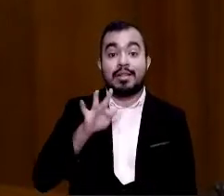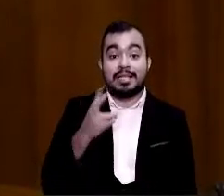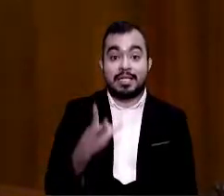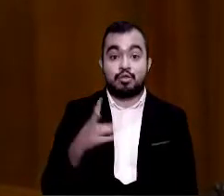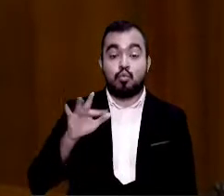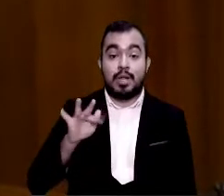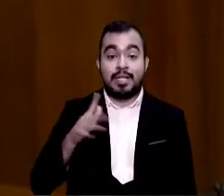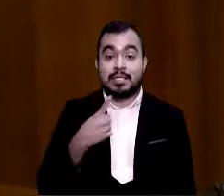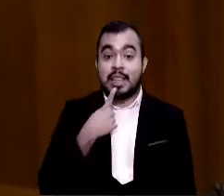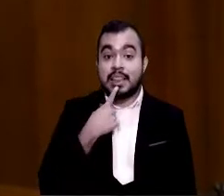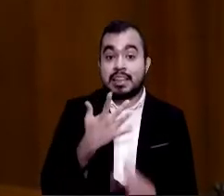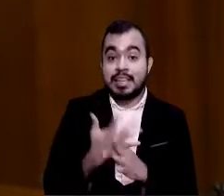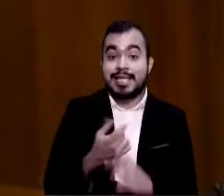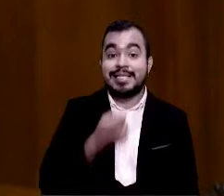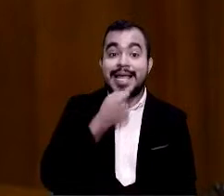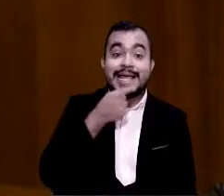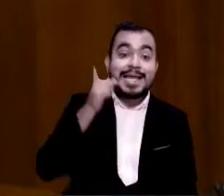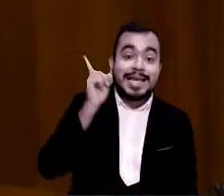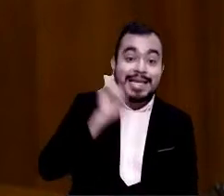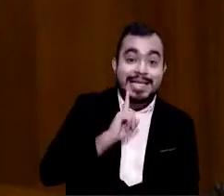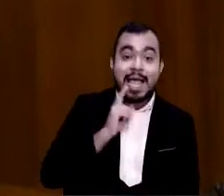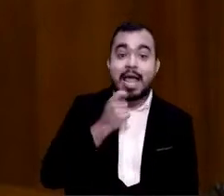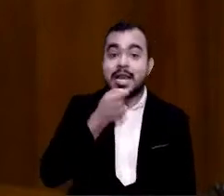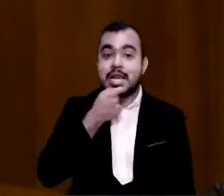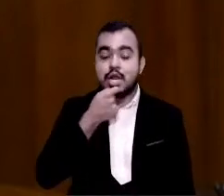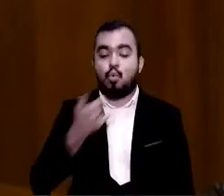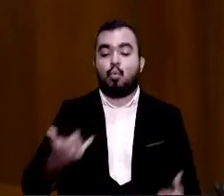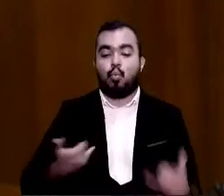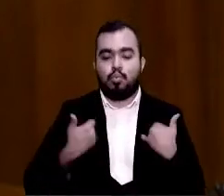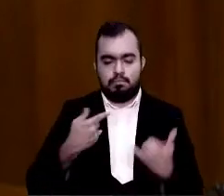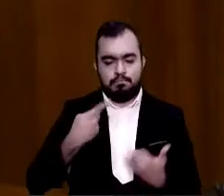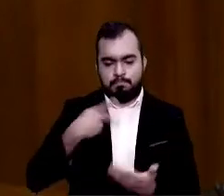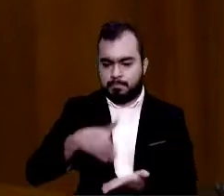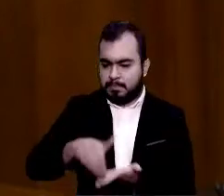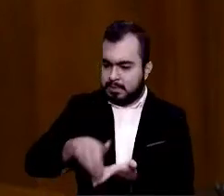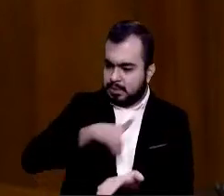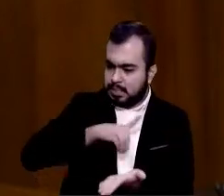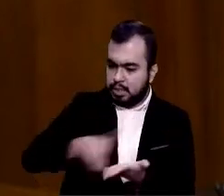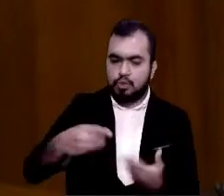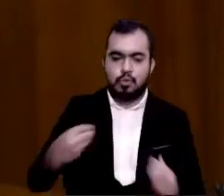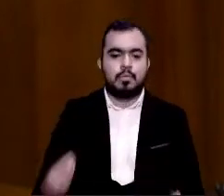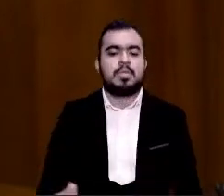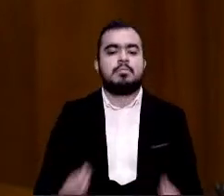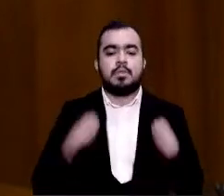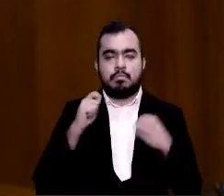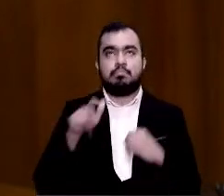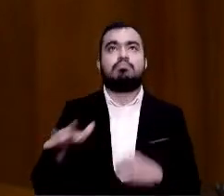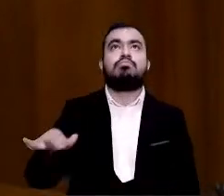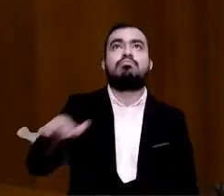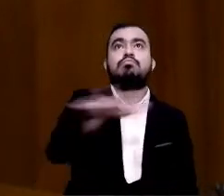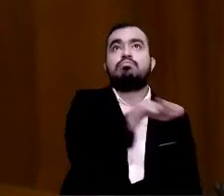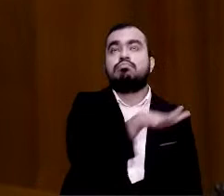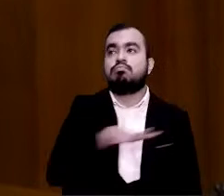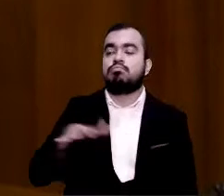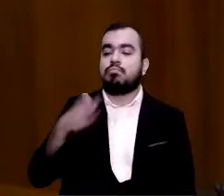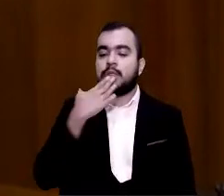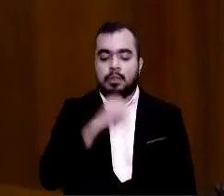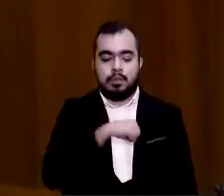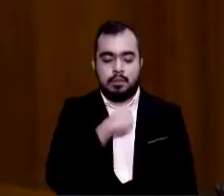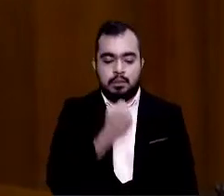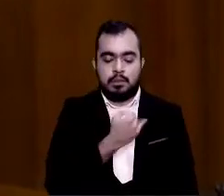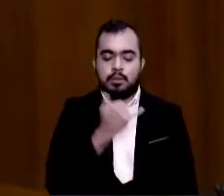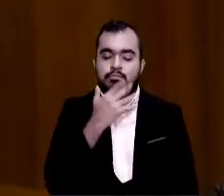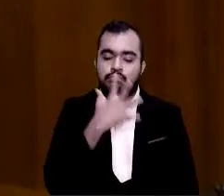establecen que niñas y niños y adolescentes tienen derecho a vivir en un medio ambiente sano y sustentable y